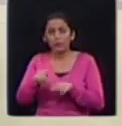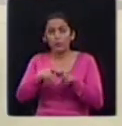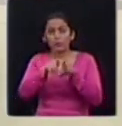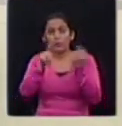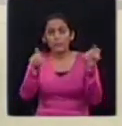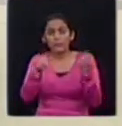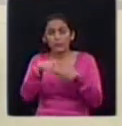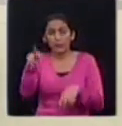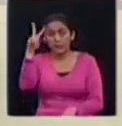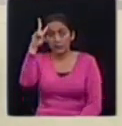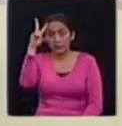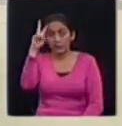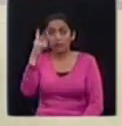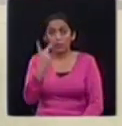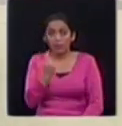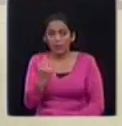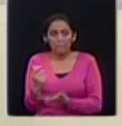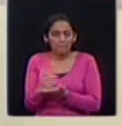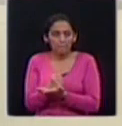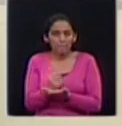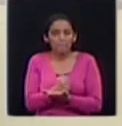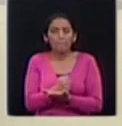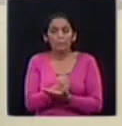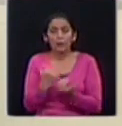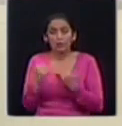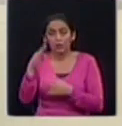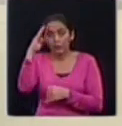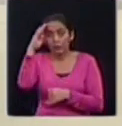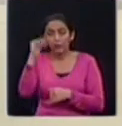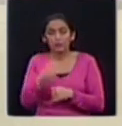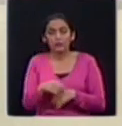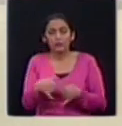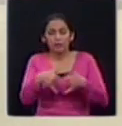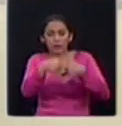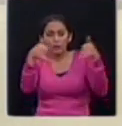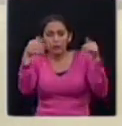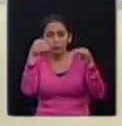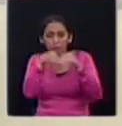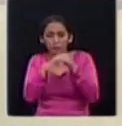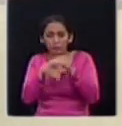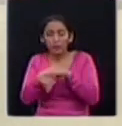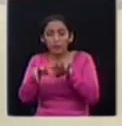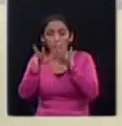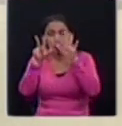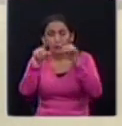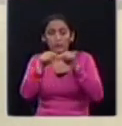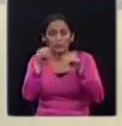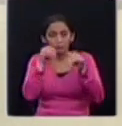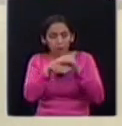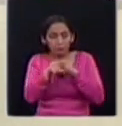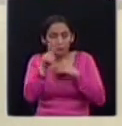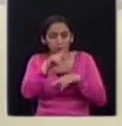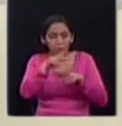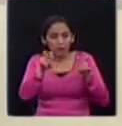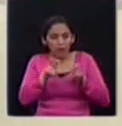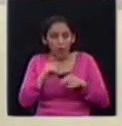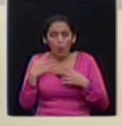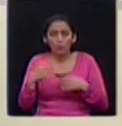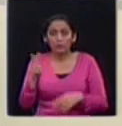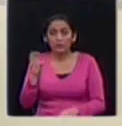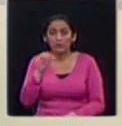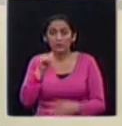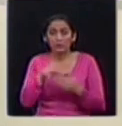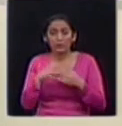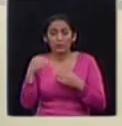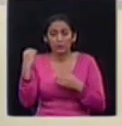La policía y la Fiscalía de la Azuay allanaron 8 locales y entre las evidencias constan más de 66 mil dólares, 36 libretas de